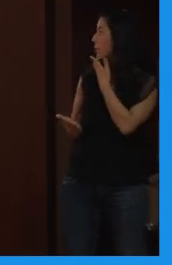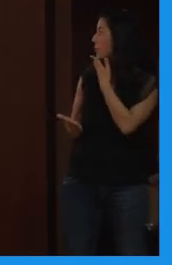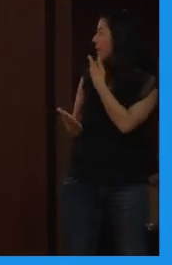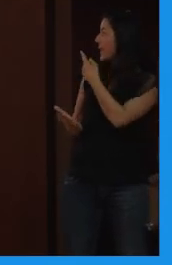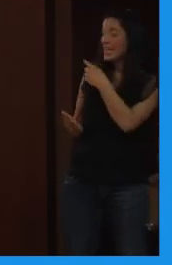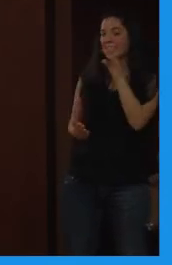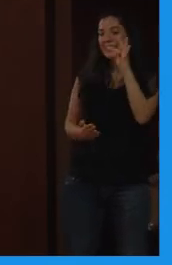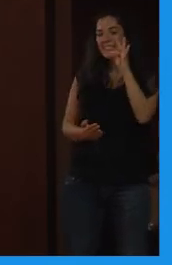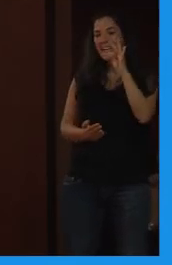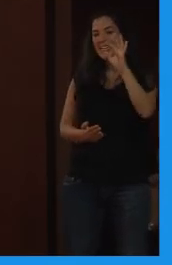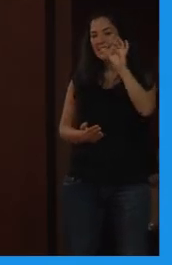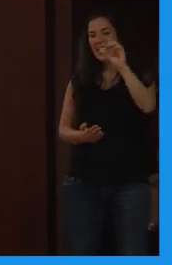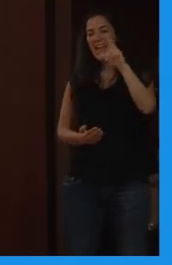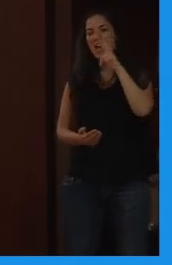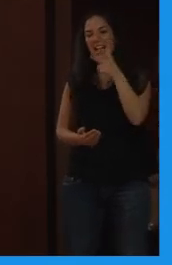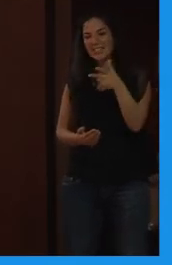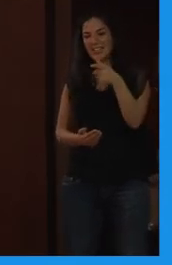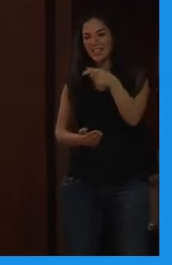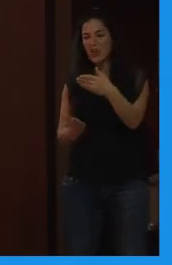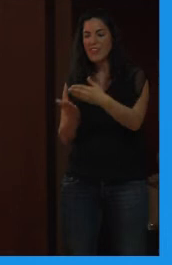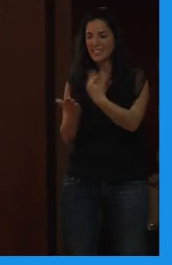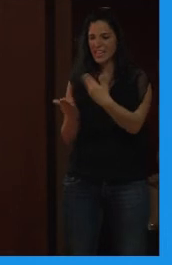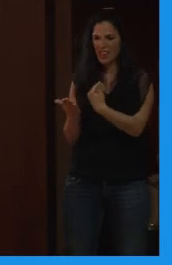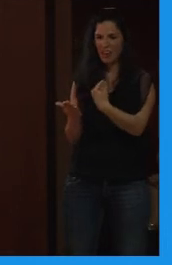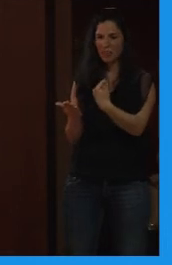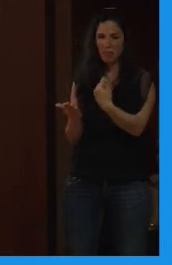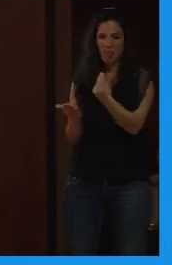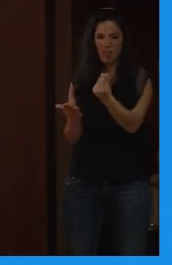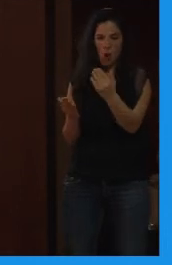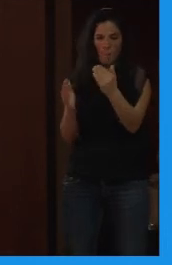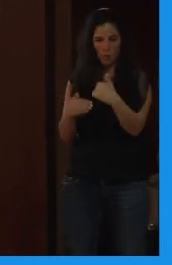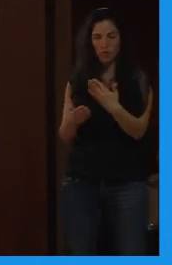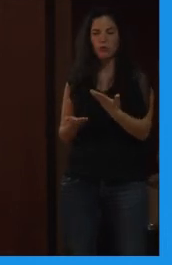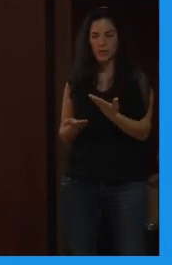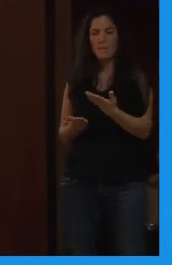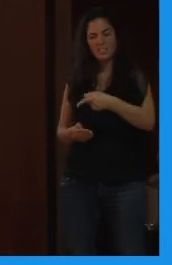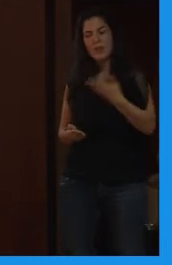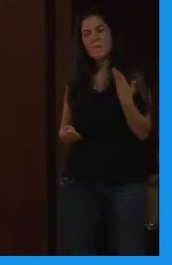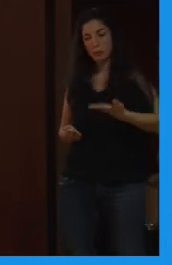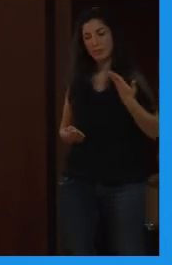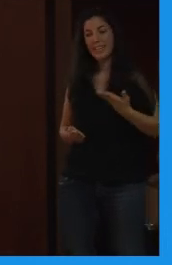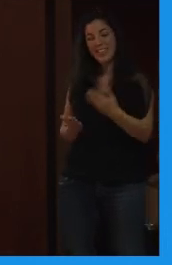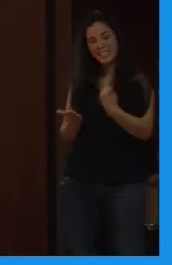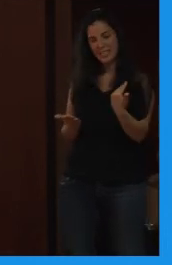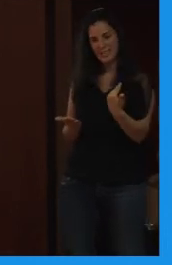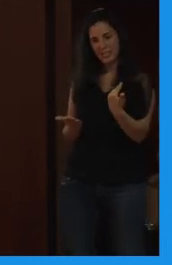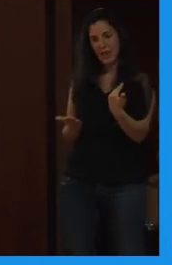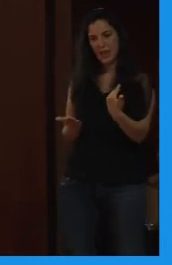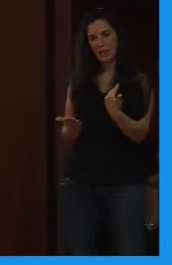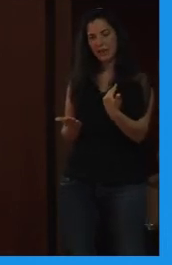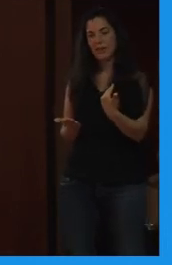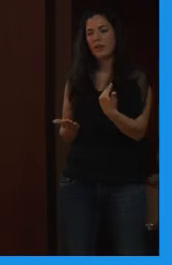2-3 euros. Es decir, descartar esta enfermedad que es tan frecuente, es muy sencillo el descartarla. Se pide una